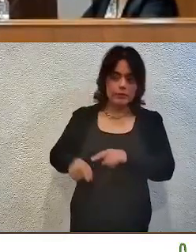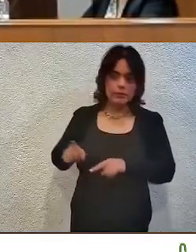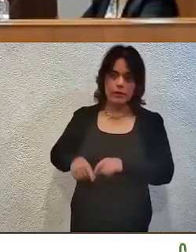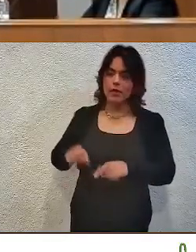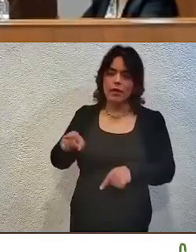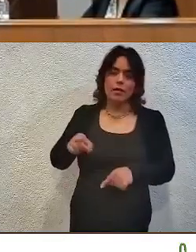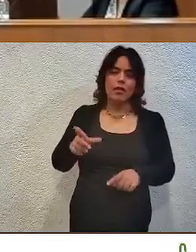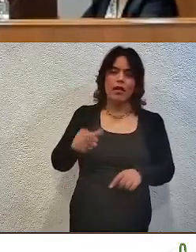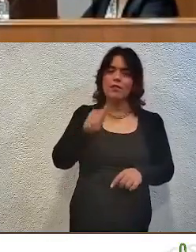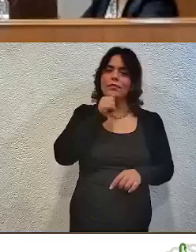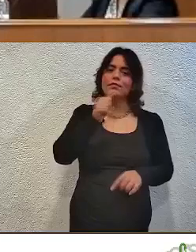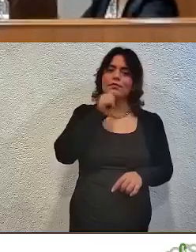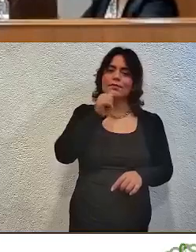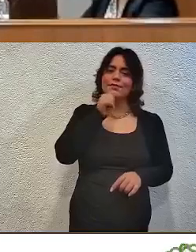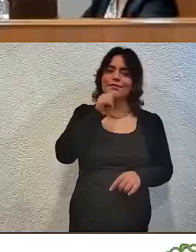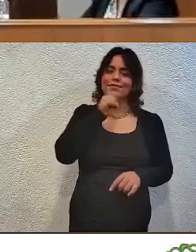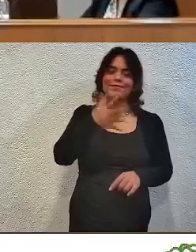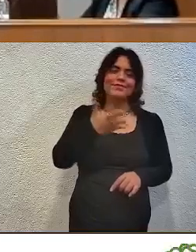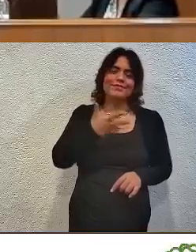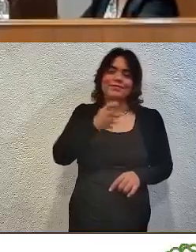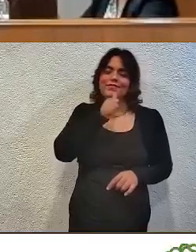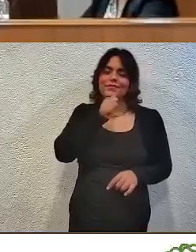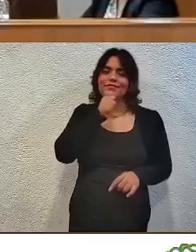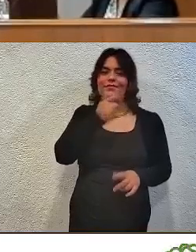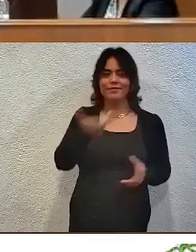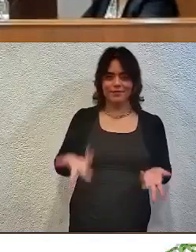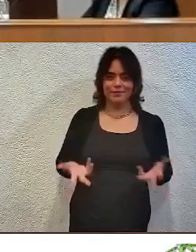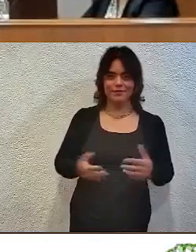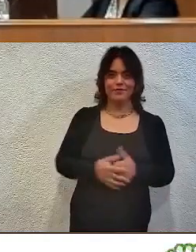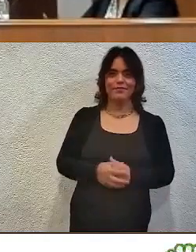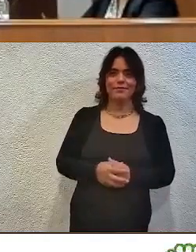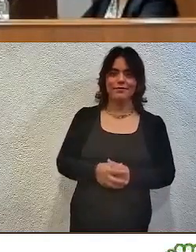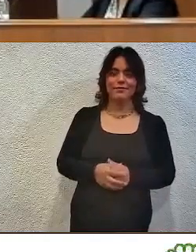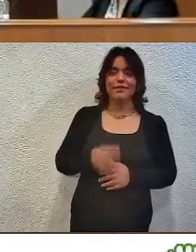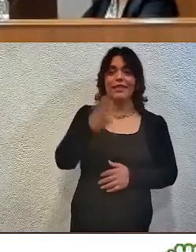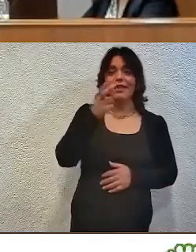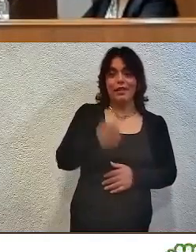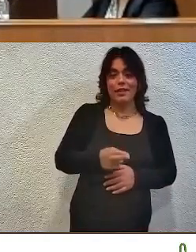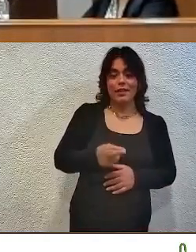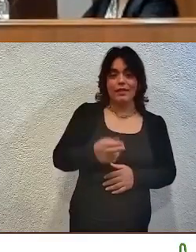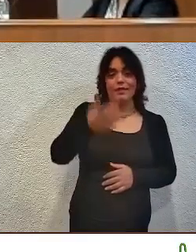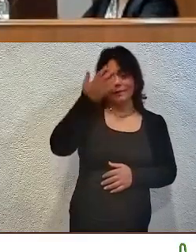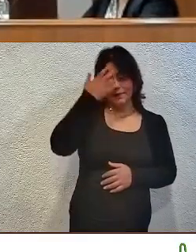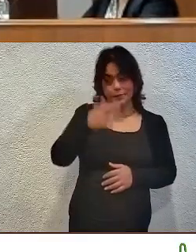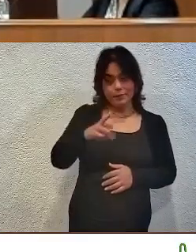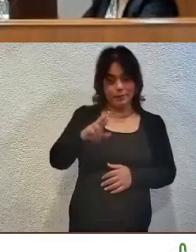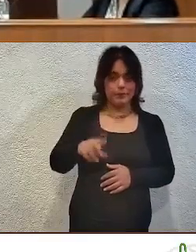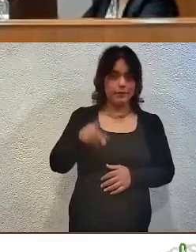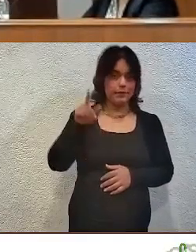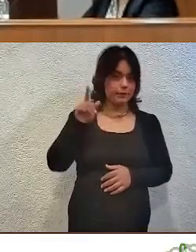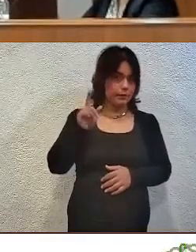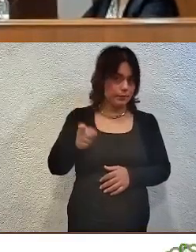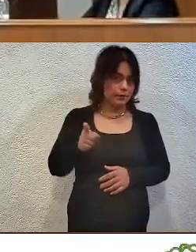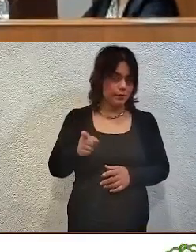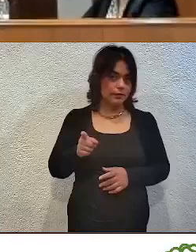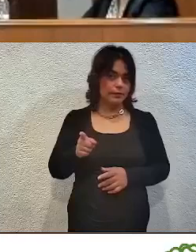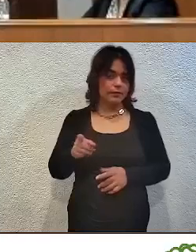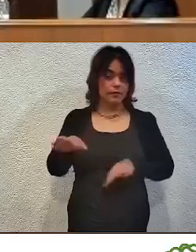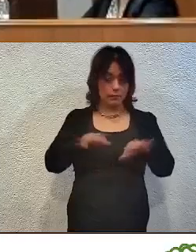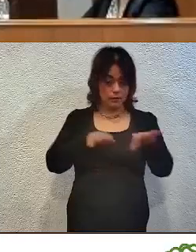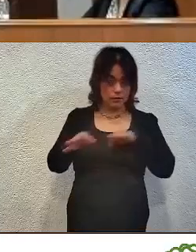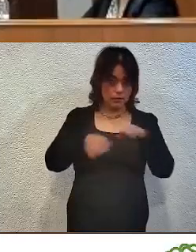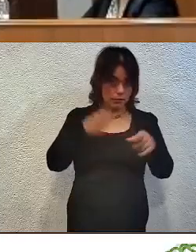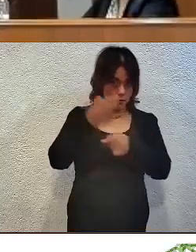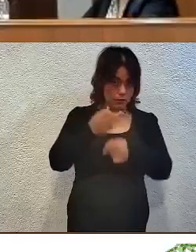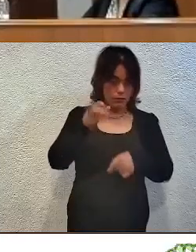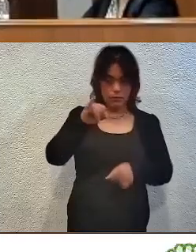ocupa. Por lo tanto, existe un reconocimiento implícito o expreso de que no hay una relación laboral vigente con el